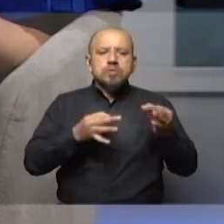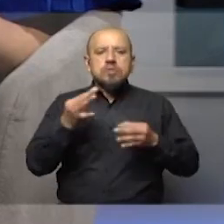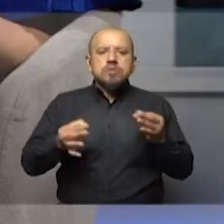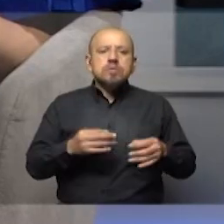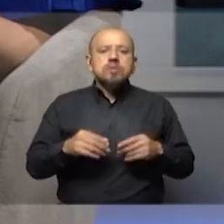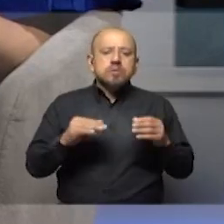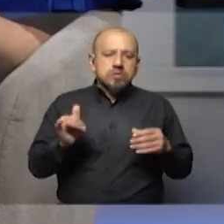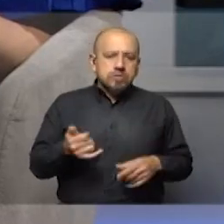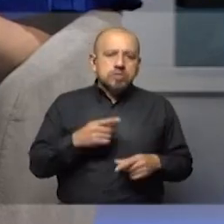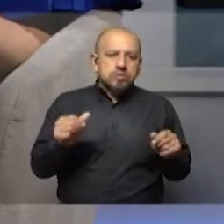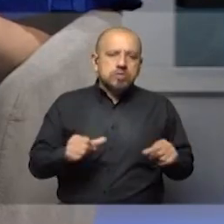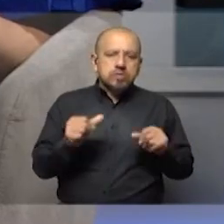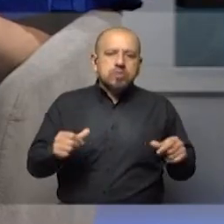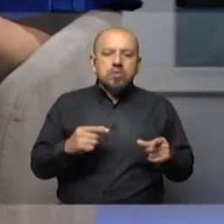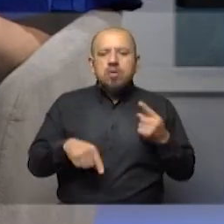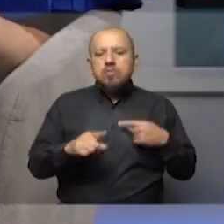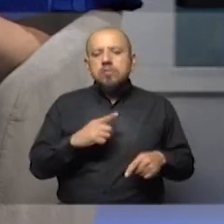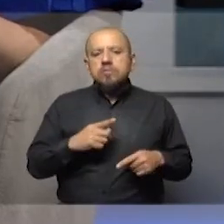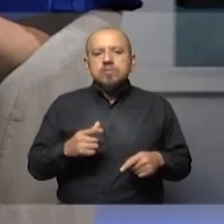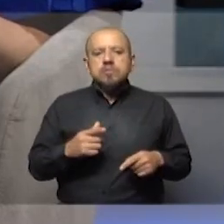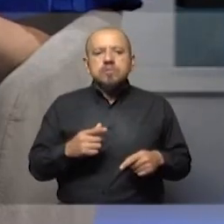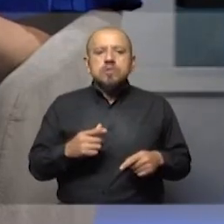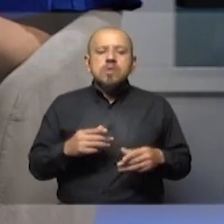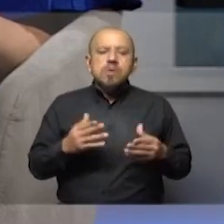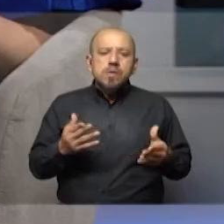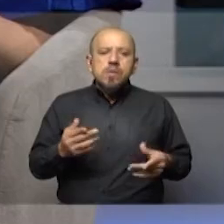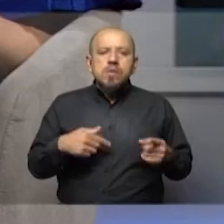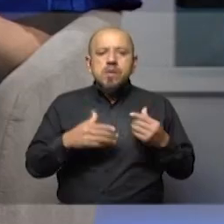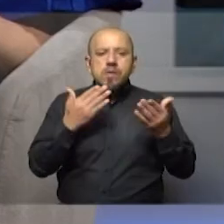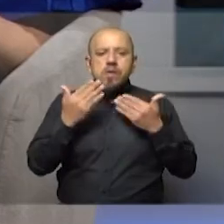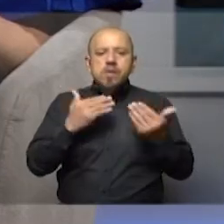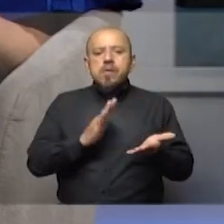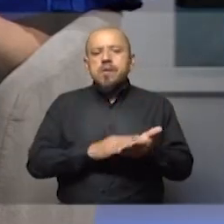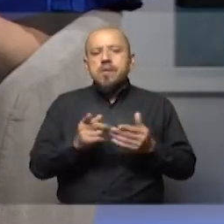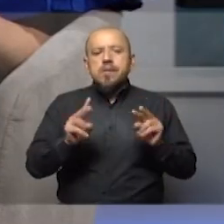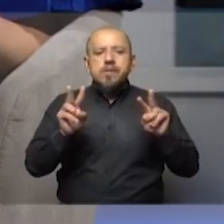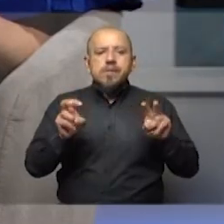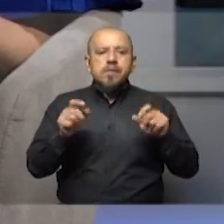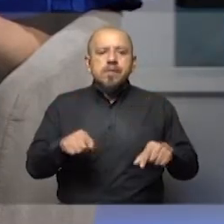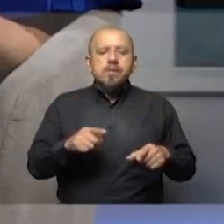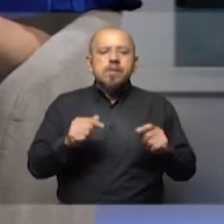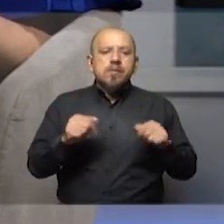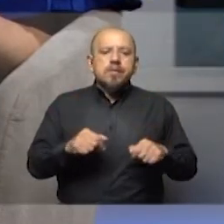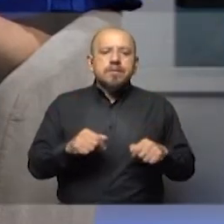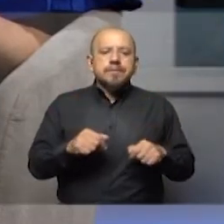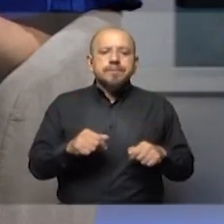decía que lo hemos hecho en los dos primeros blogs y lo hemos ido relacionando sino hablando Ya directamente de temas al hoy y eso vamos a hacer a